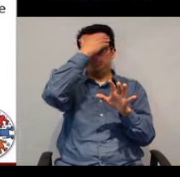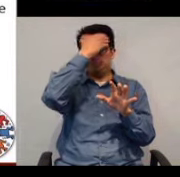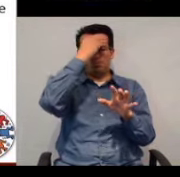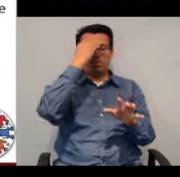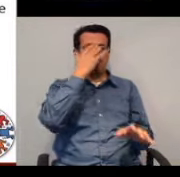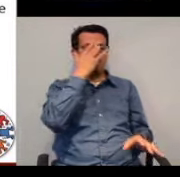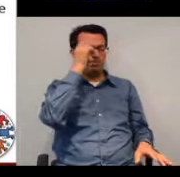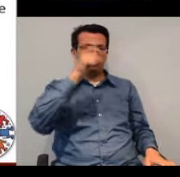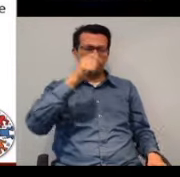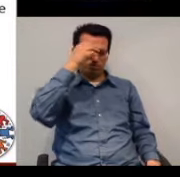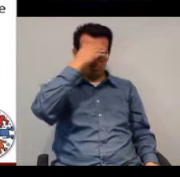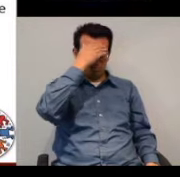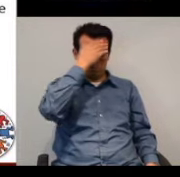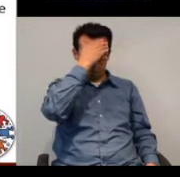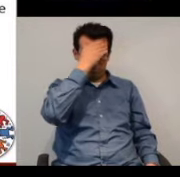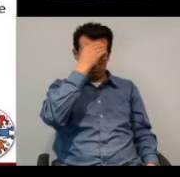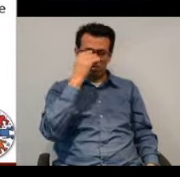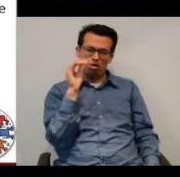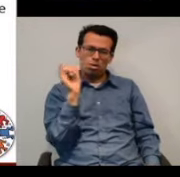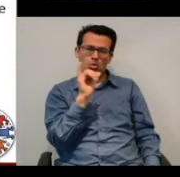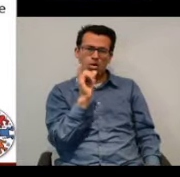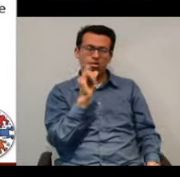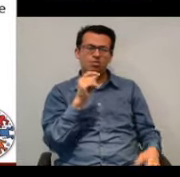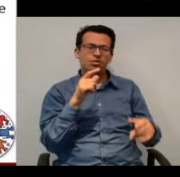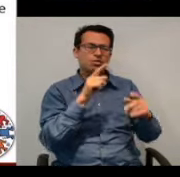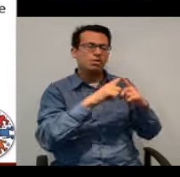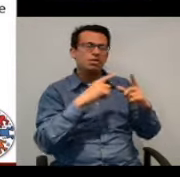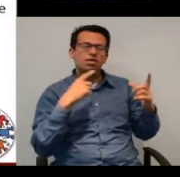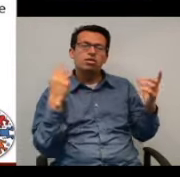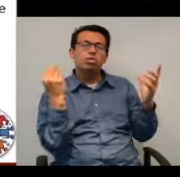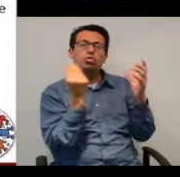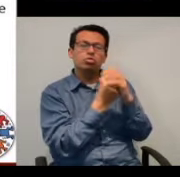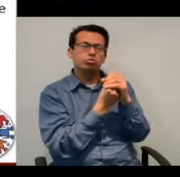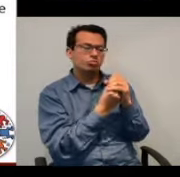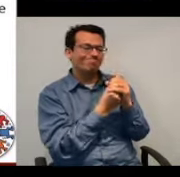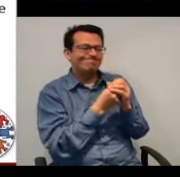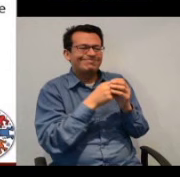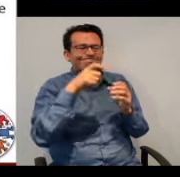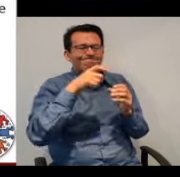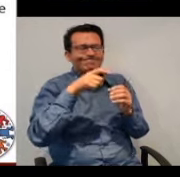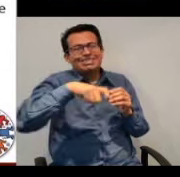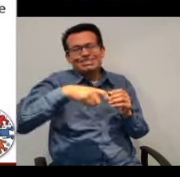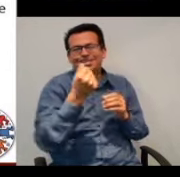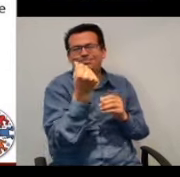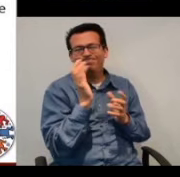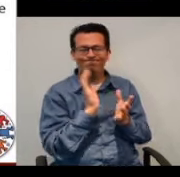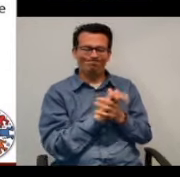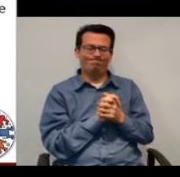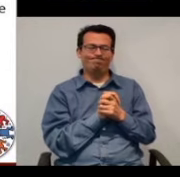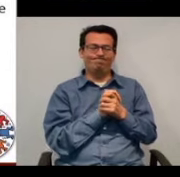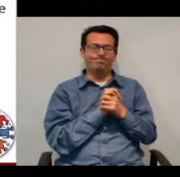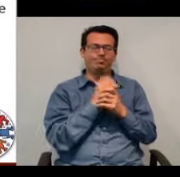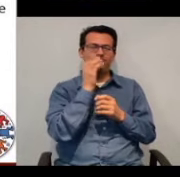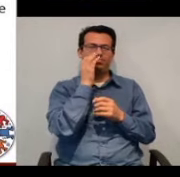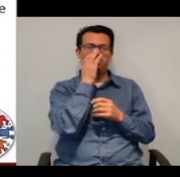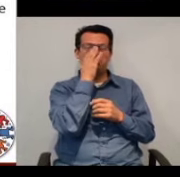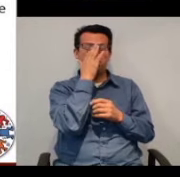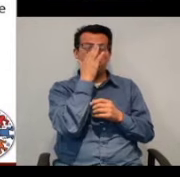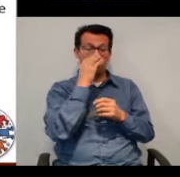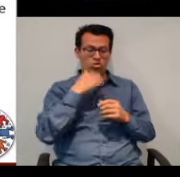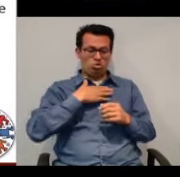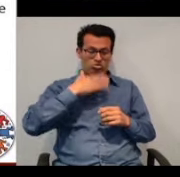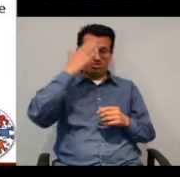presentación que la inclusión era como el amor, necesita plata. No podemos estar pensando en procesos